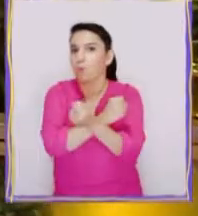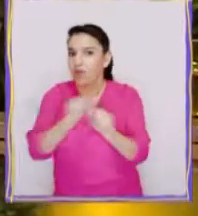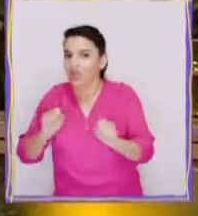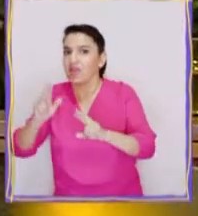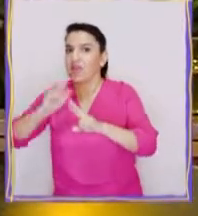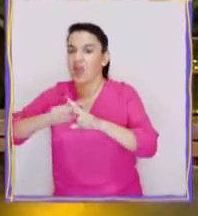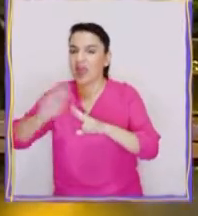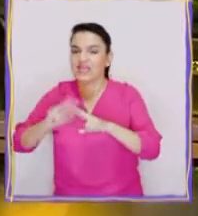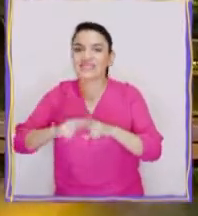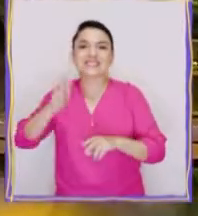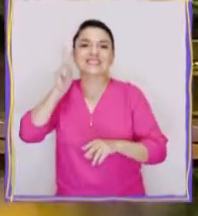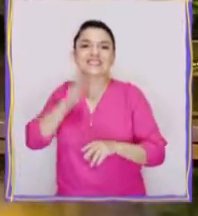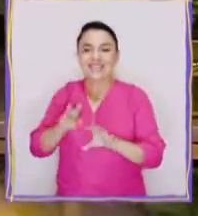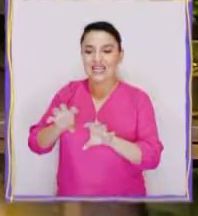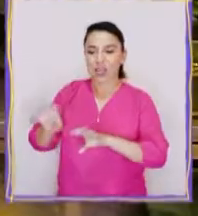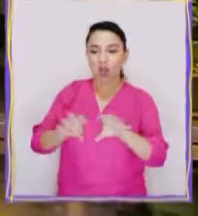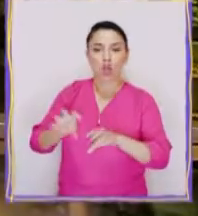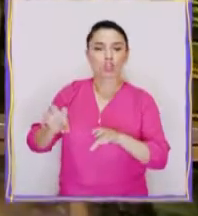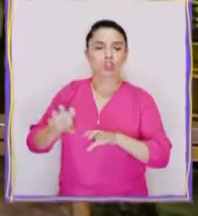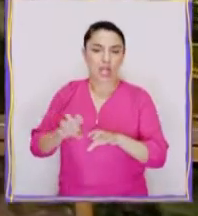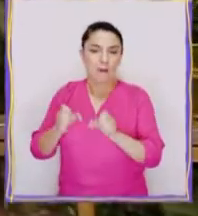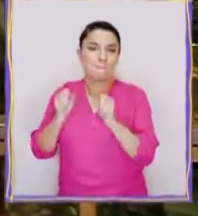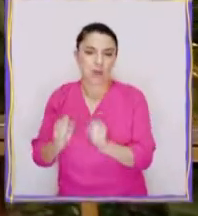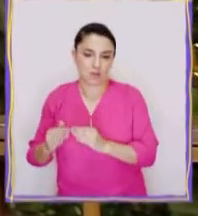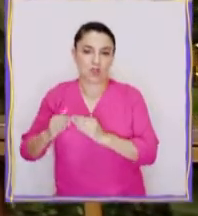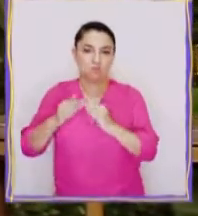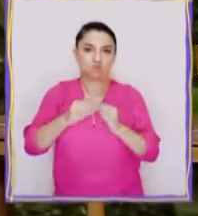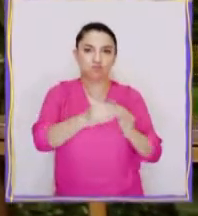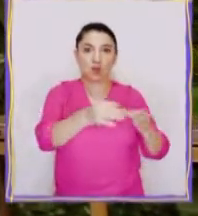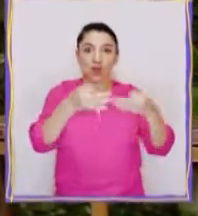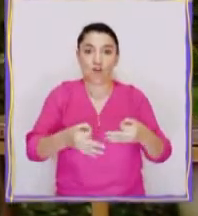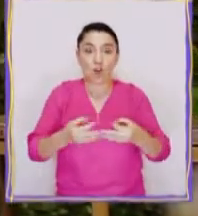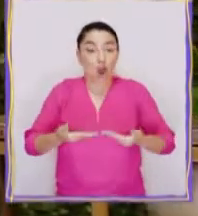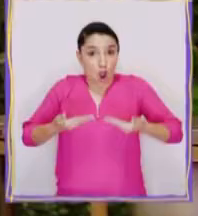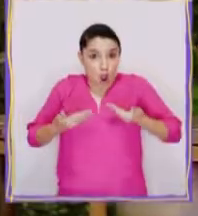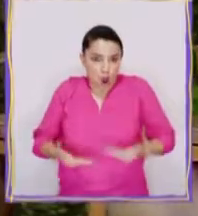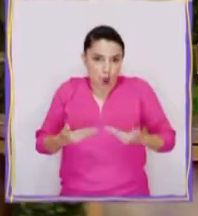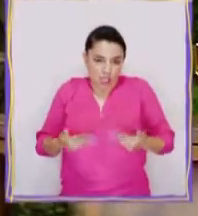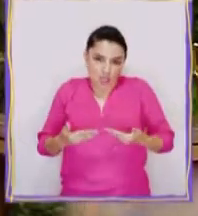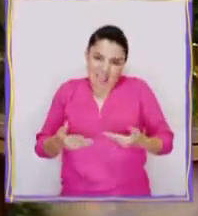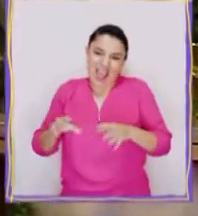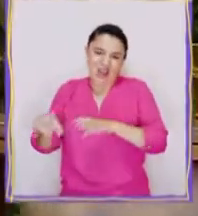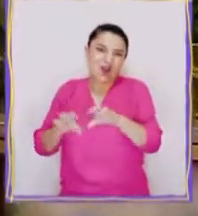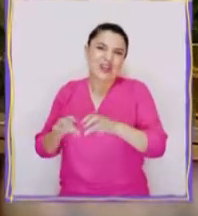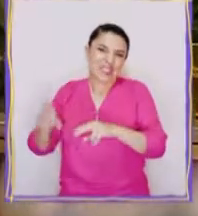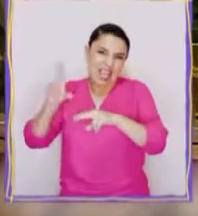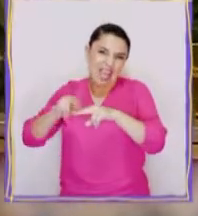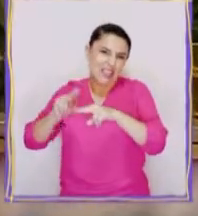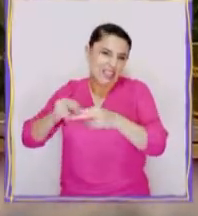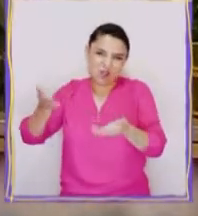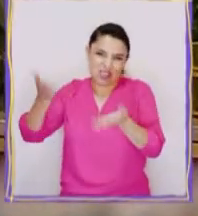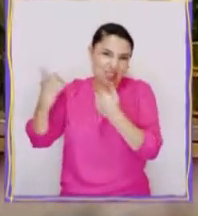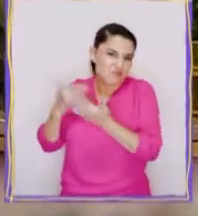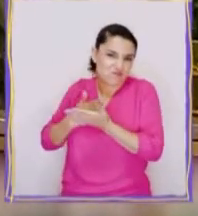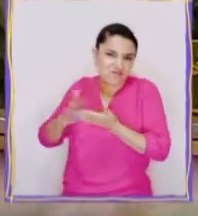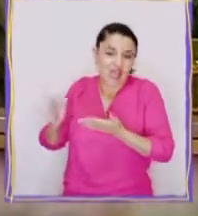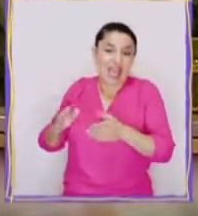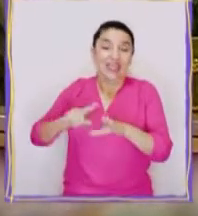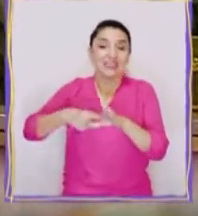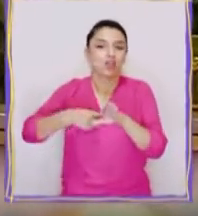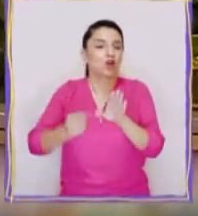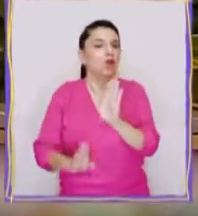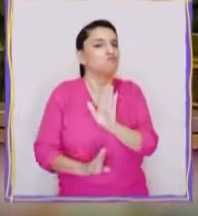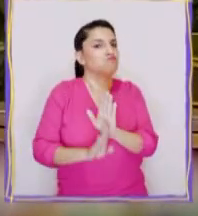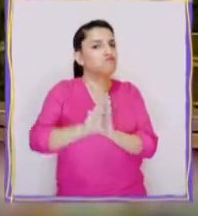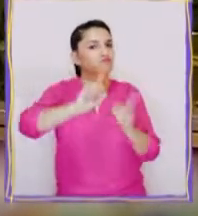haber realizado sin los elementos que permiten navegar de forma segura. Hoy están obsoletos, porque la misma